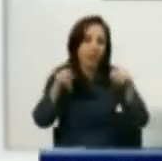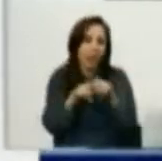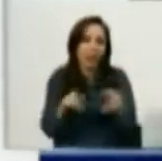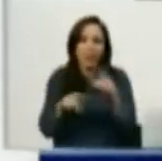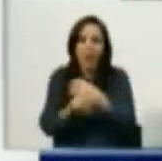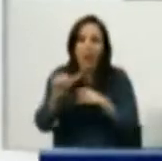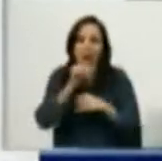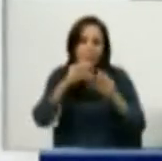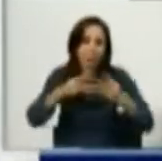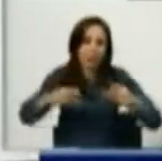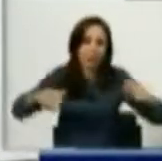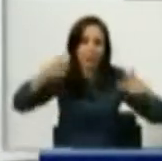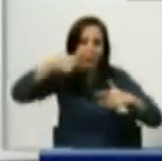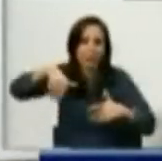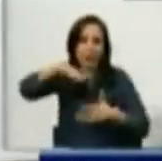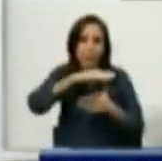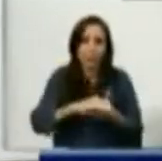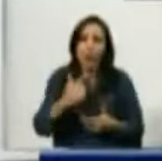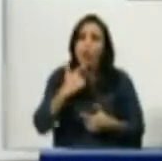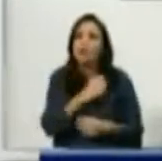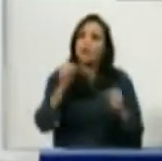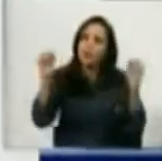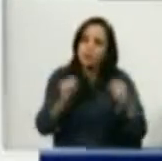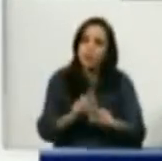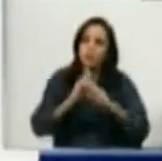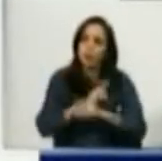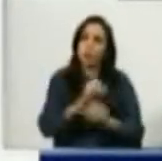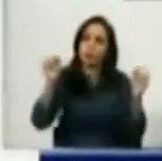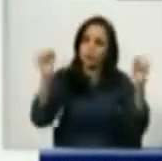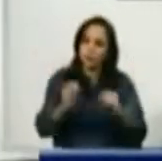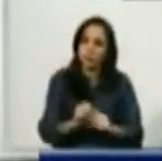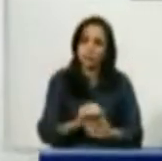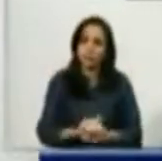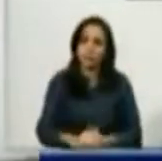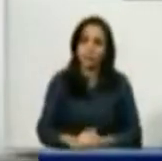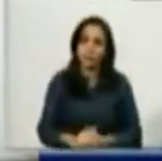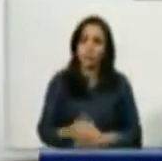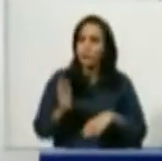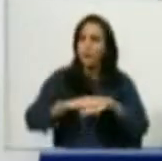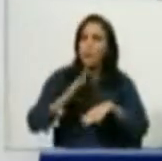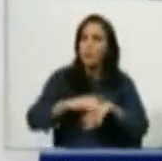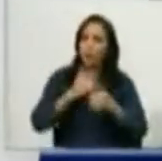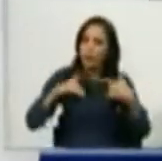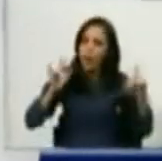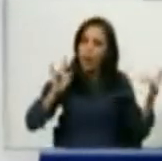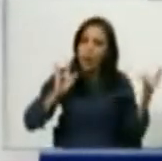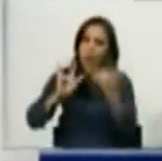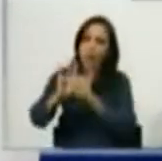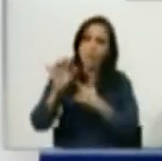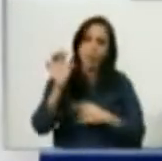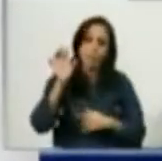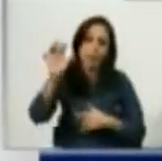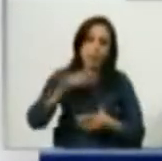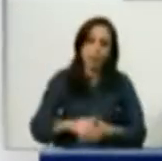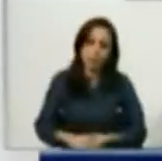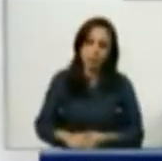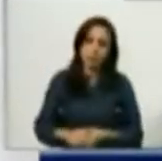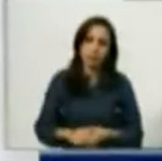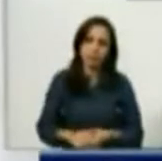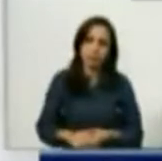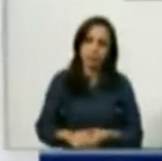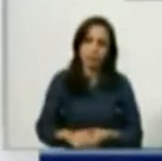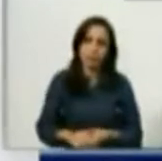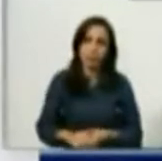agua de esta Sabana yo diría Sí sí y mil veces sí porque amo esta tierra su otro destino